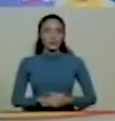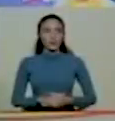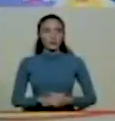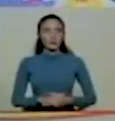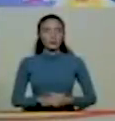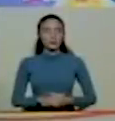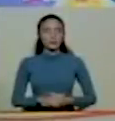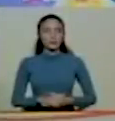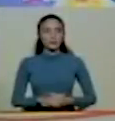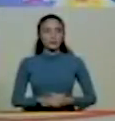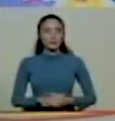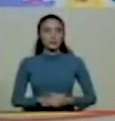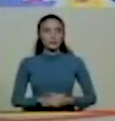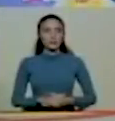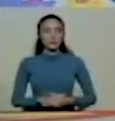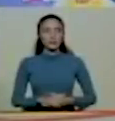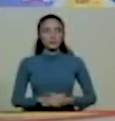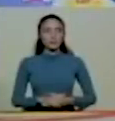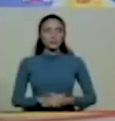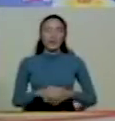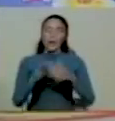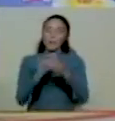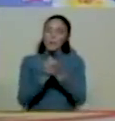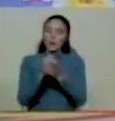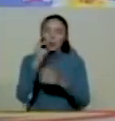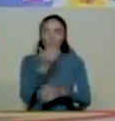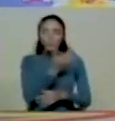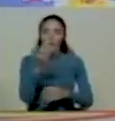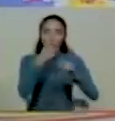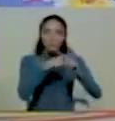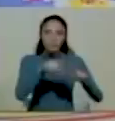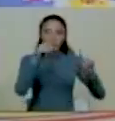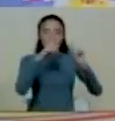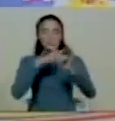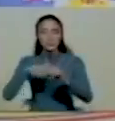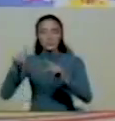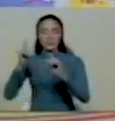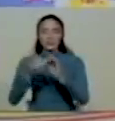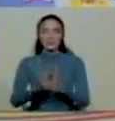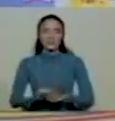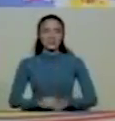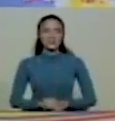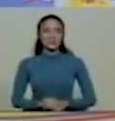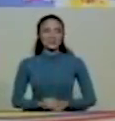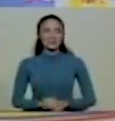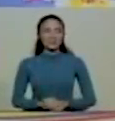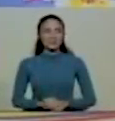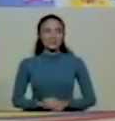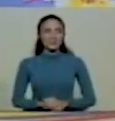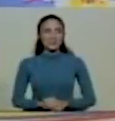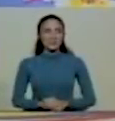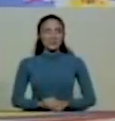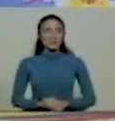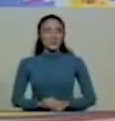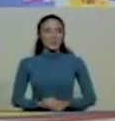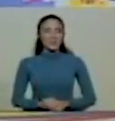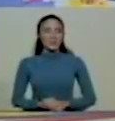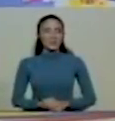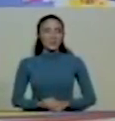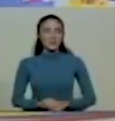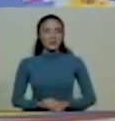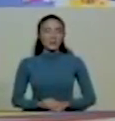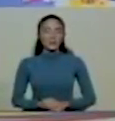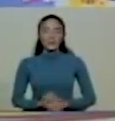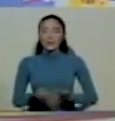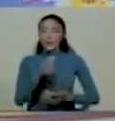Compatriotas, compañeras, compañeros, es una diferencia sustancial. lo que somos nosotros